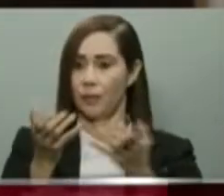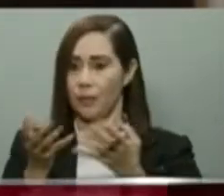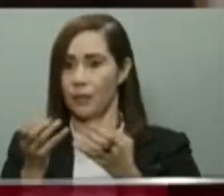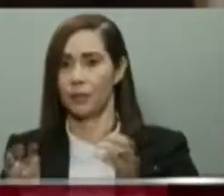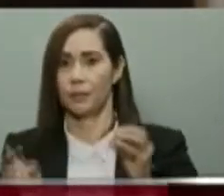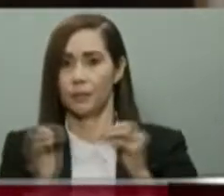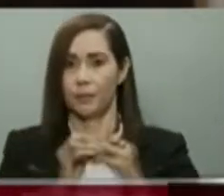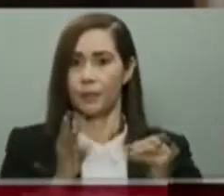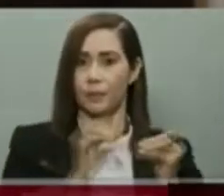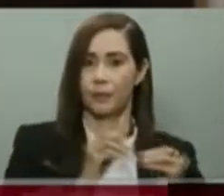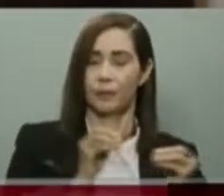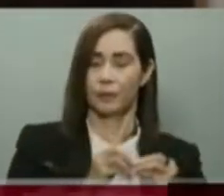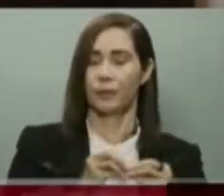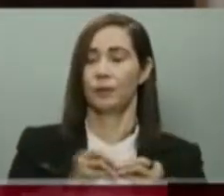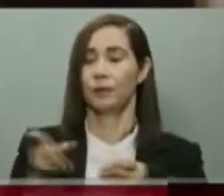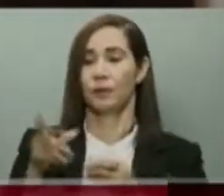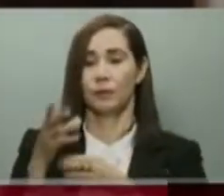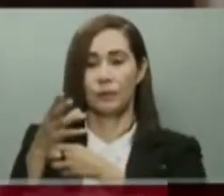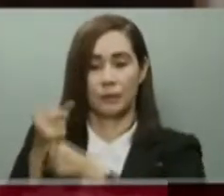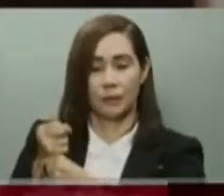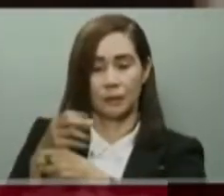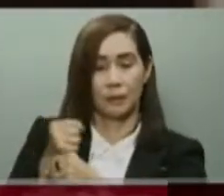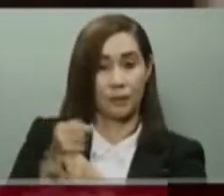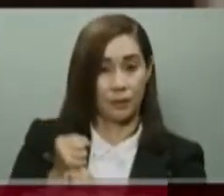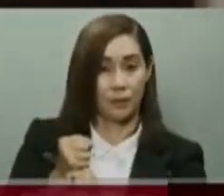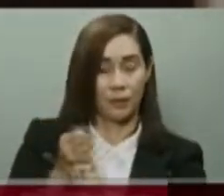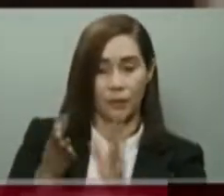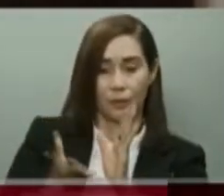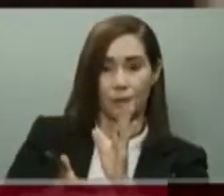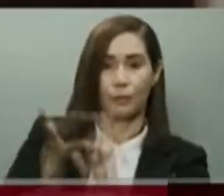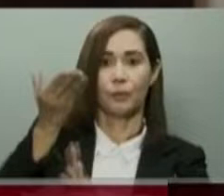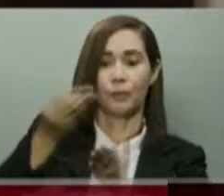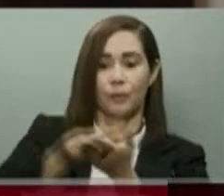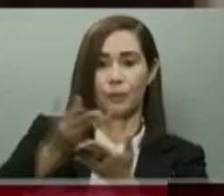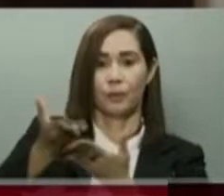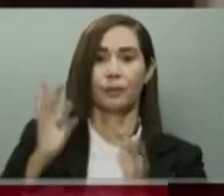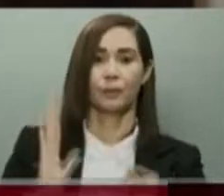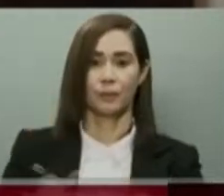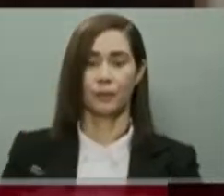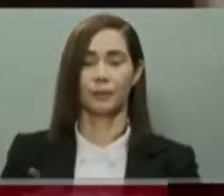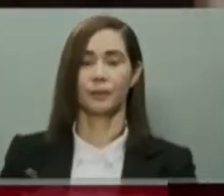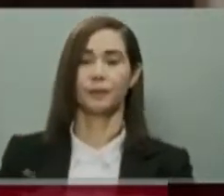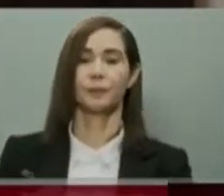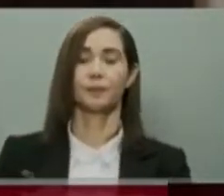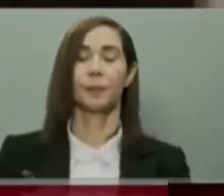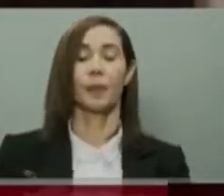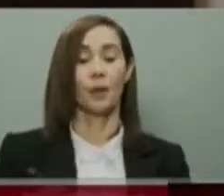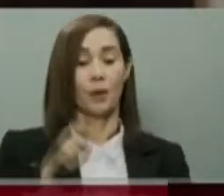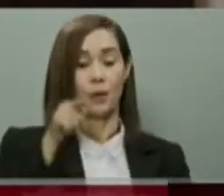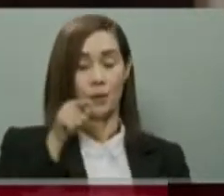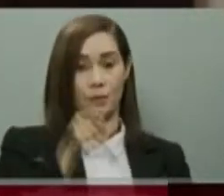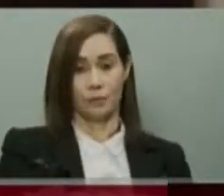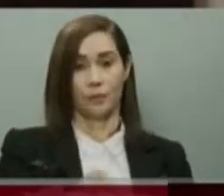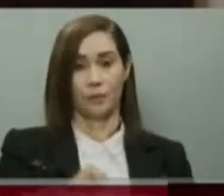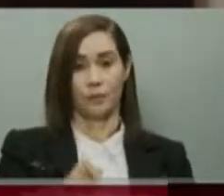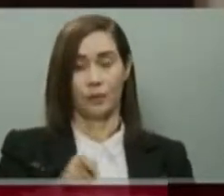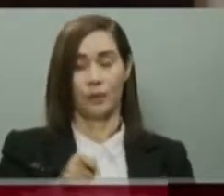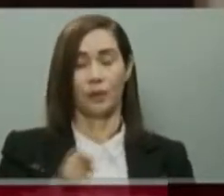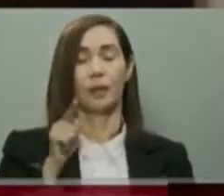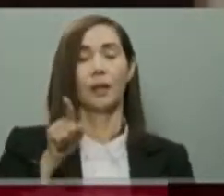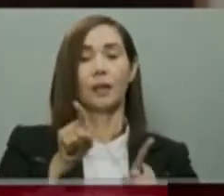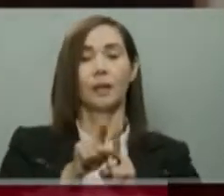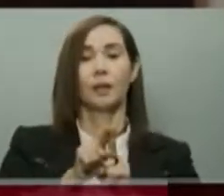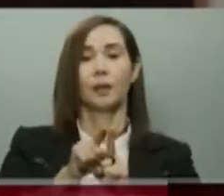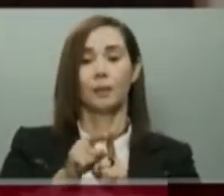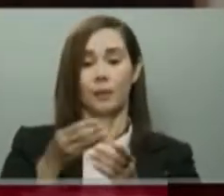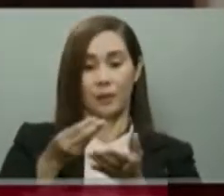por consiguiente presiona y sube los precios. Pero estos no son los únicos factores. Los precios